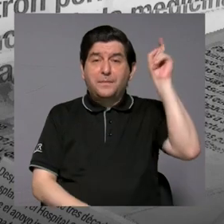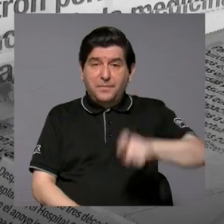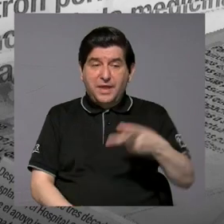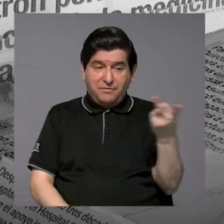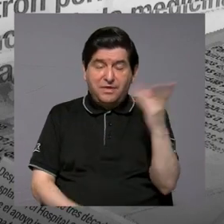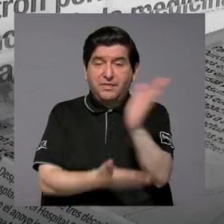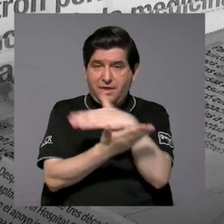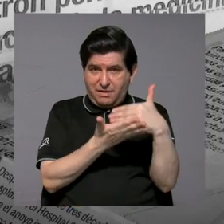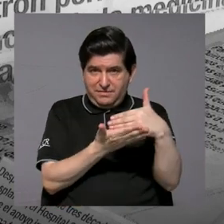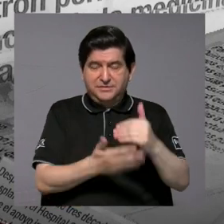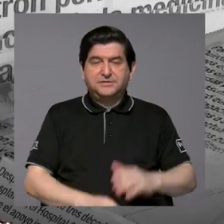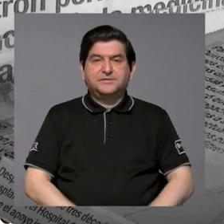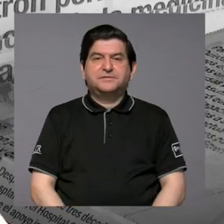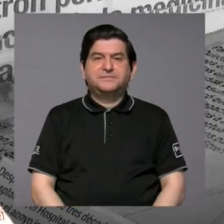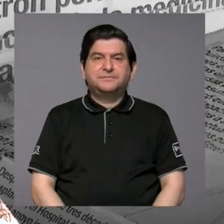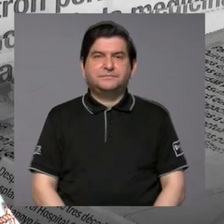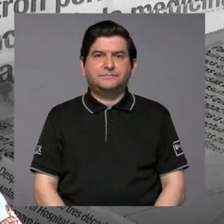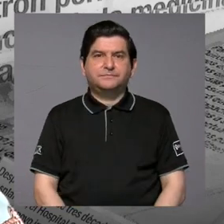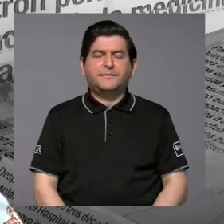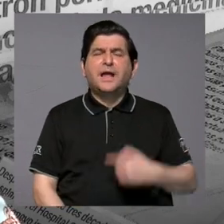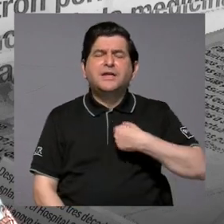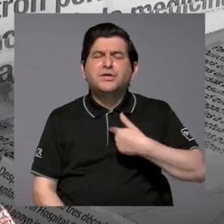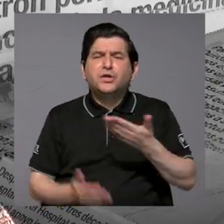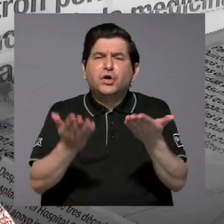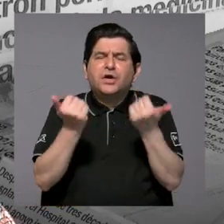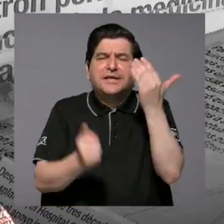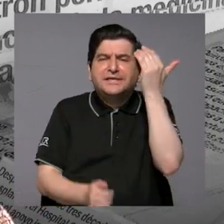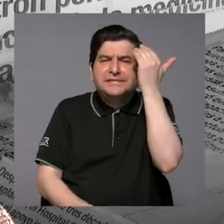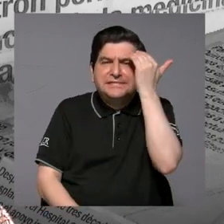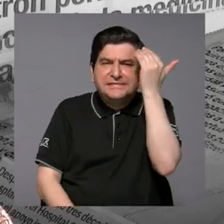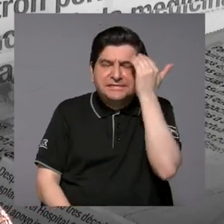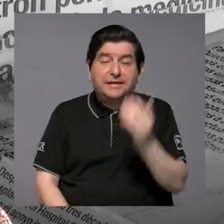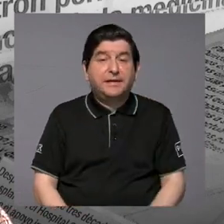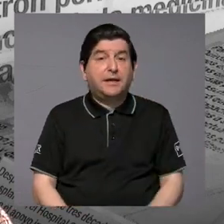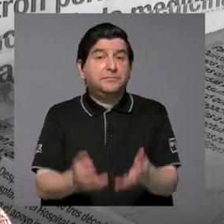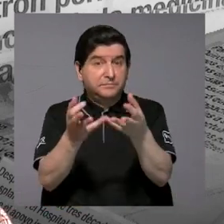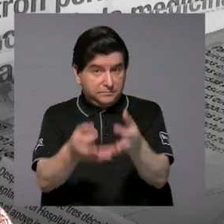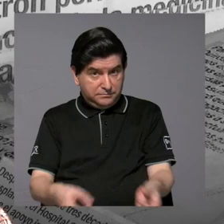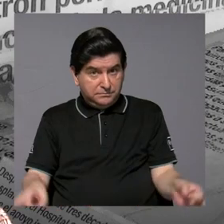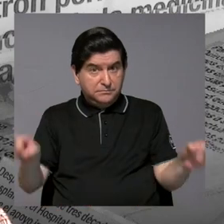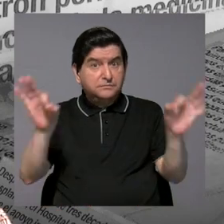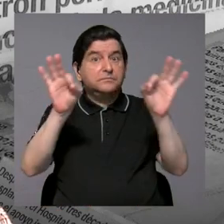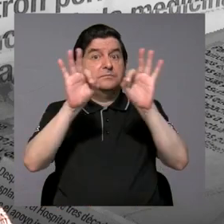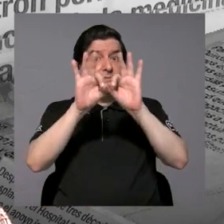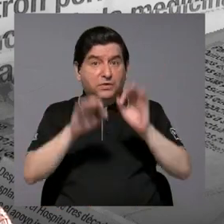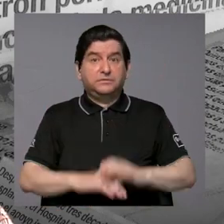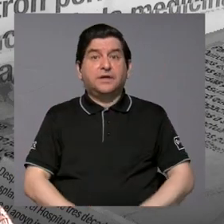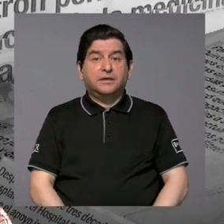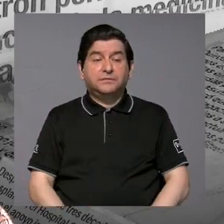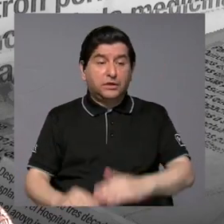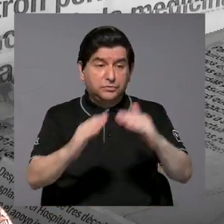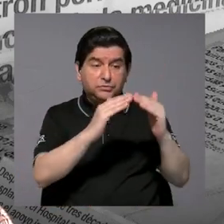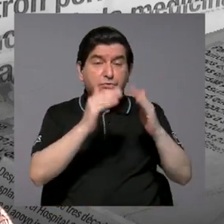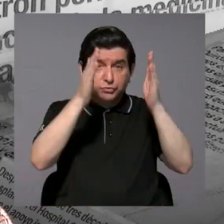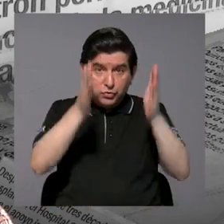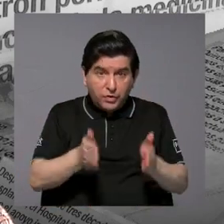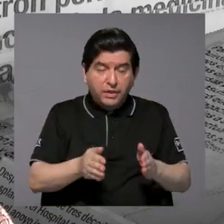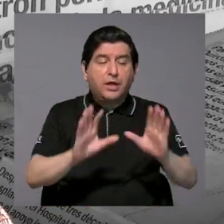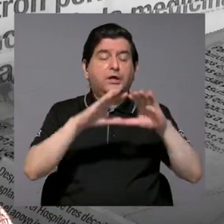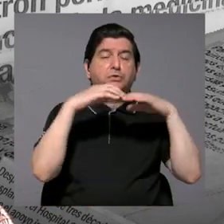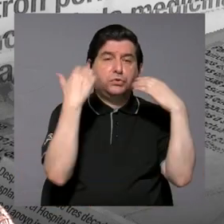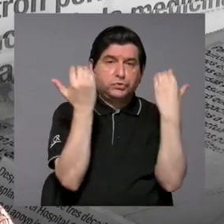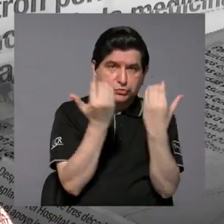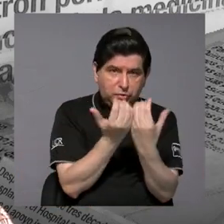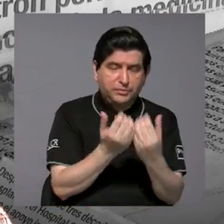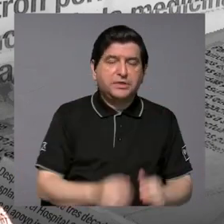ambas partes bueno Y Dania a mí me gustaría saber si es importante el que las eh ciudadanía